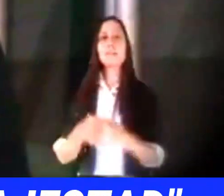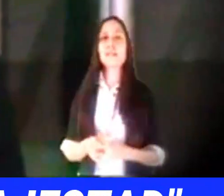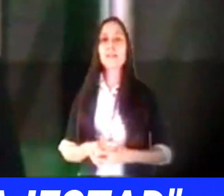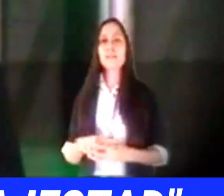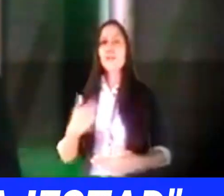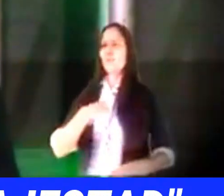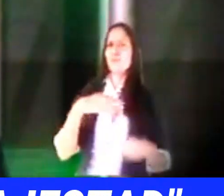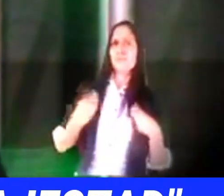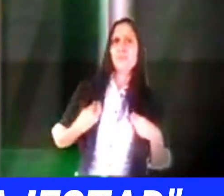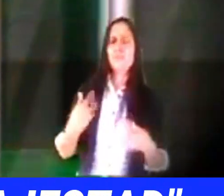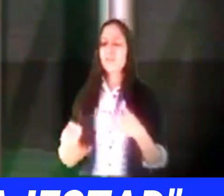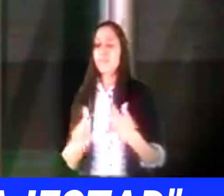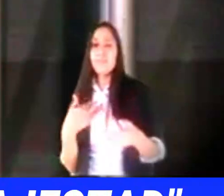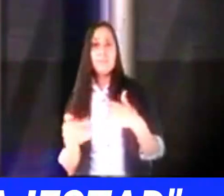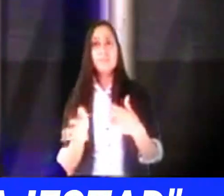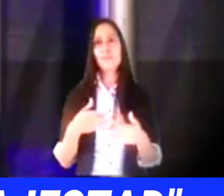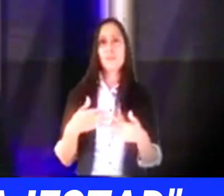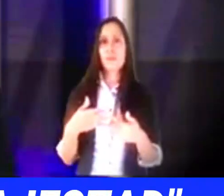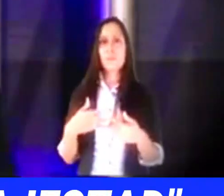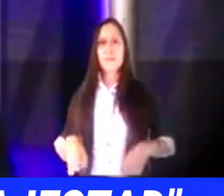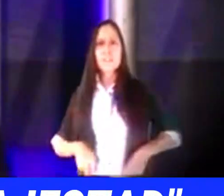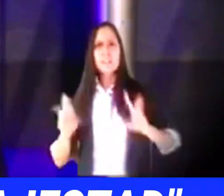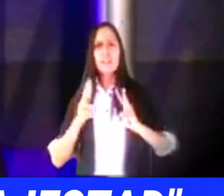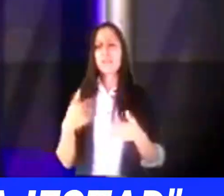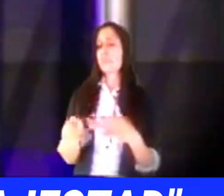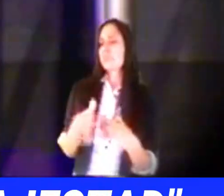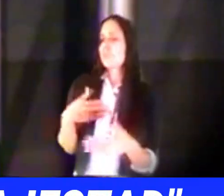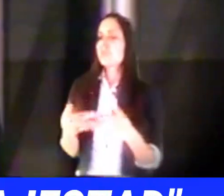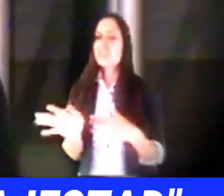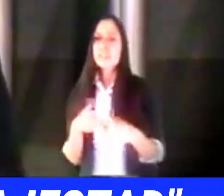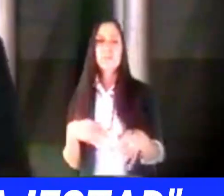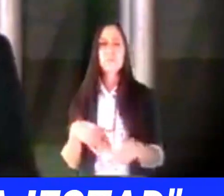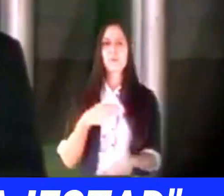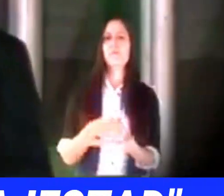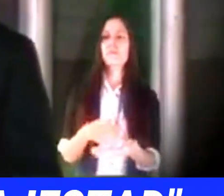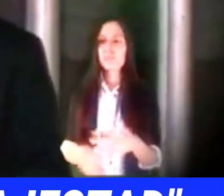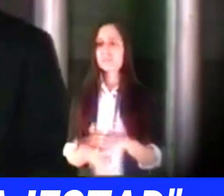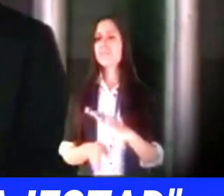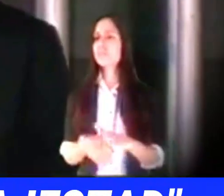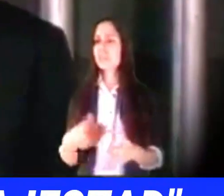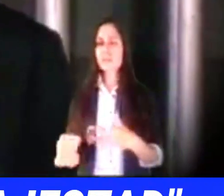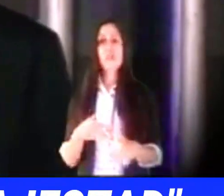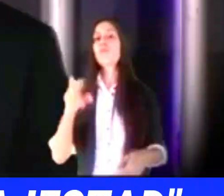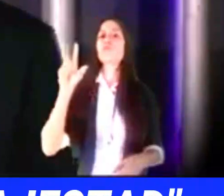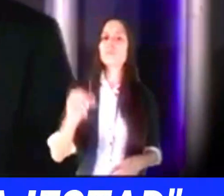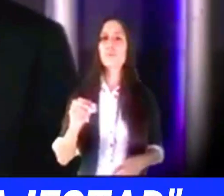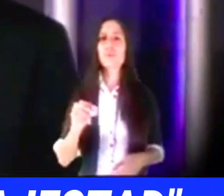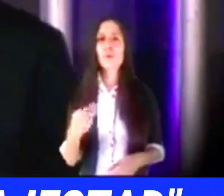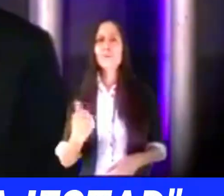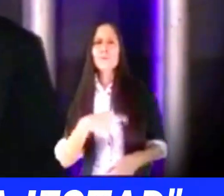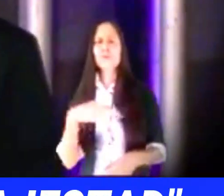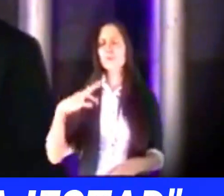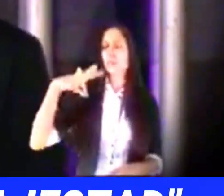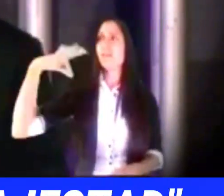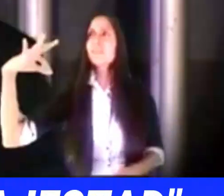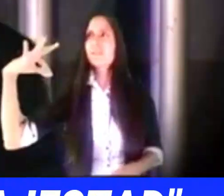manera, ni estar de cualquier manera. Somos la gente más privilegiada del planeta, porque tenemos la